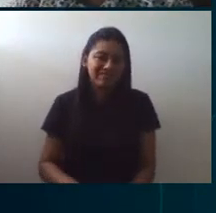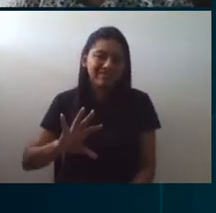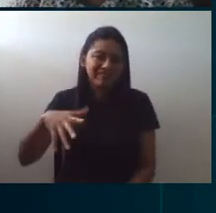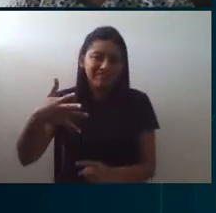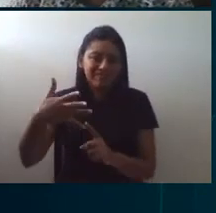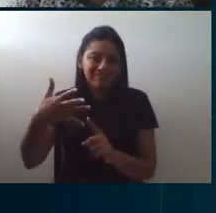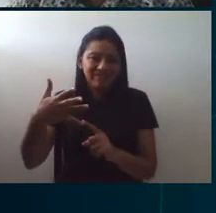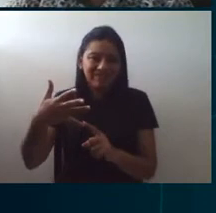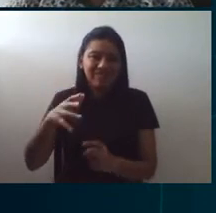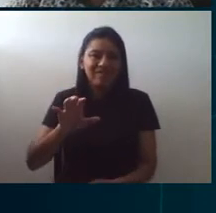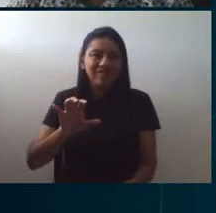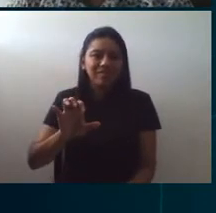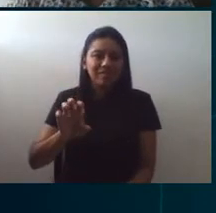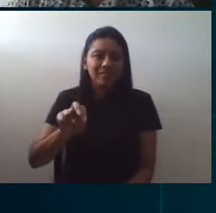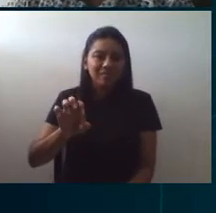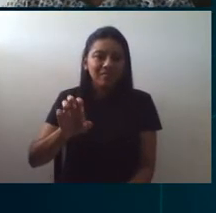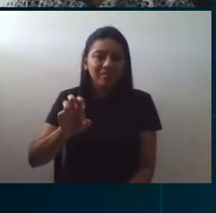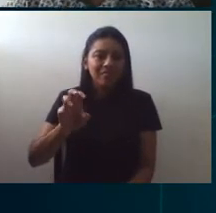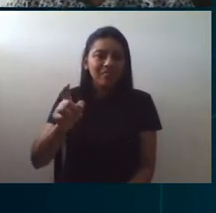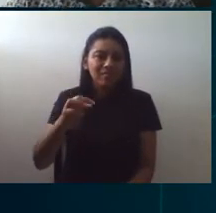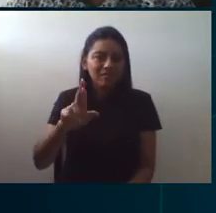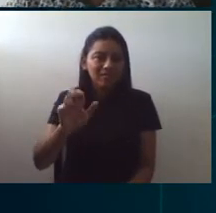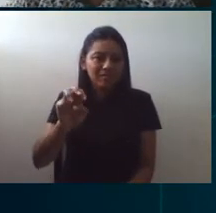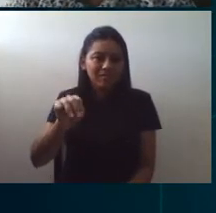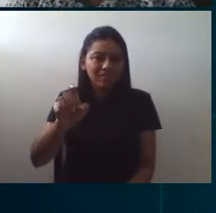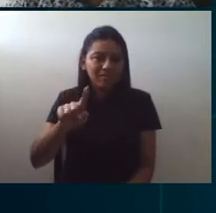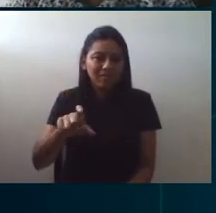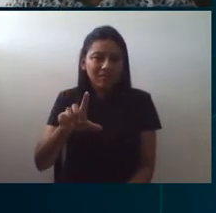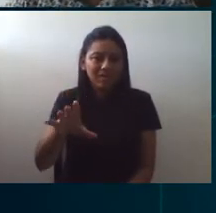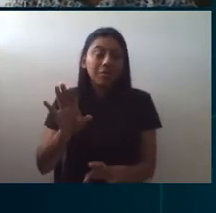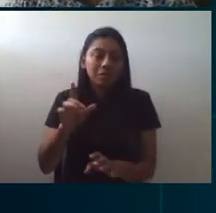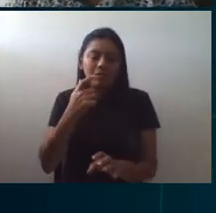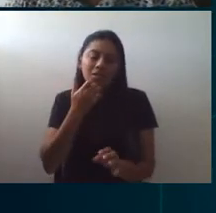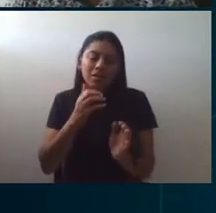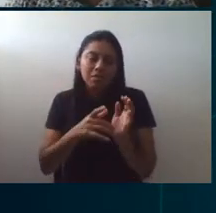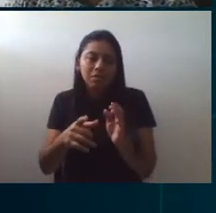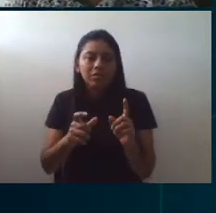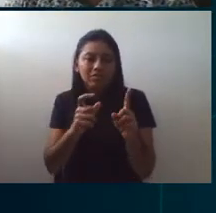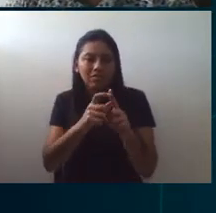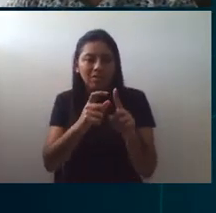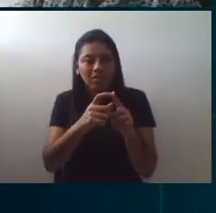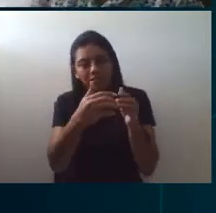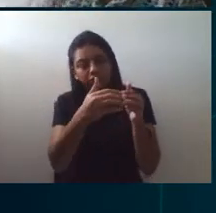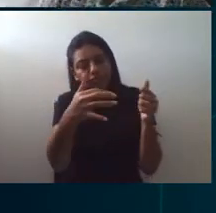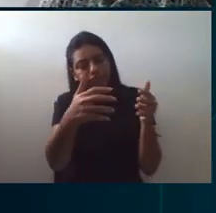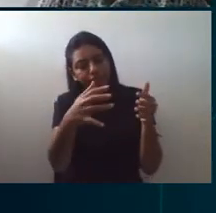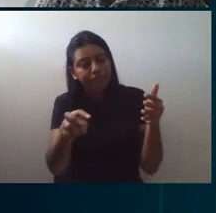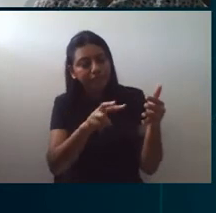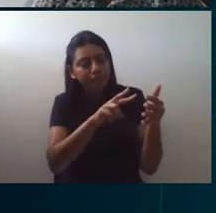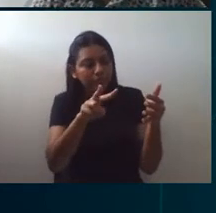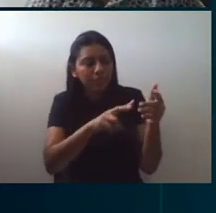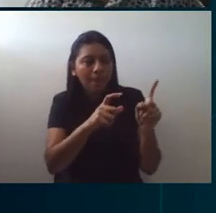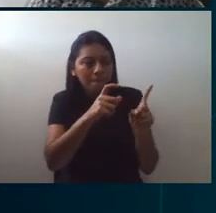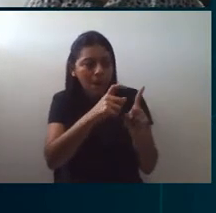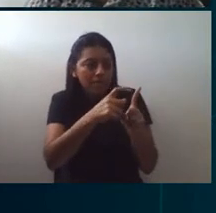es que muchas veces ustedes van a dar cuenta que cuando hacemos análisis de palabras, ¿listo? Cuando hacemos análisis de palabras,